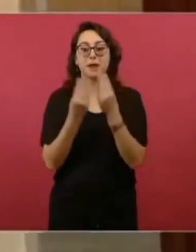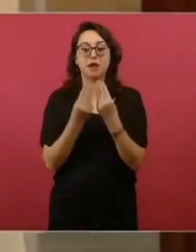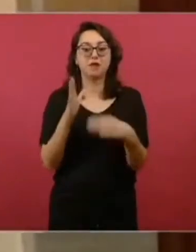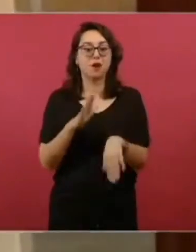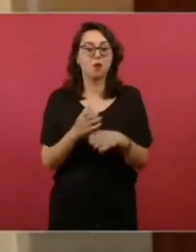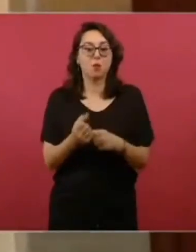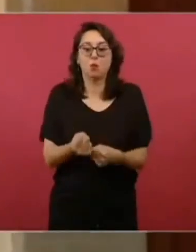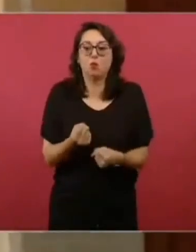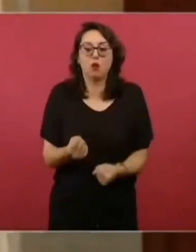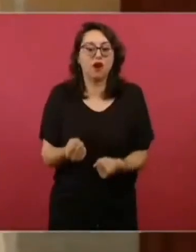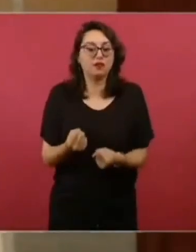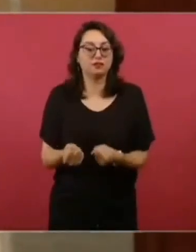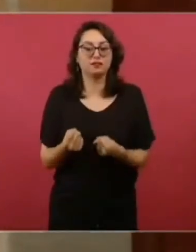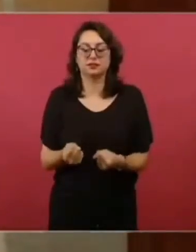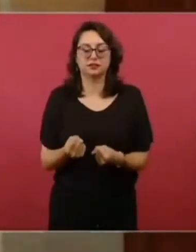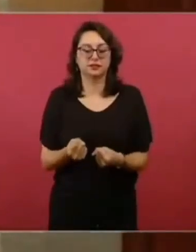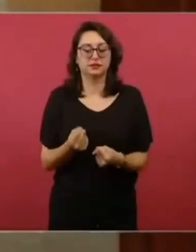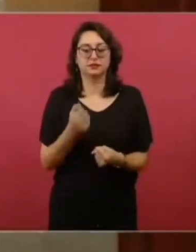y